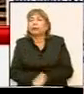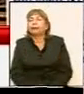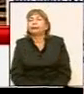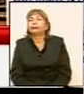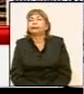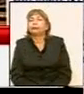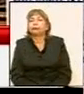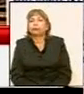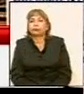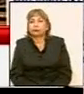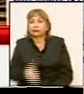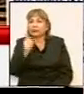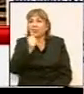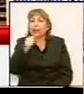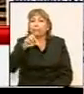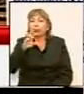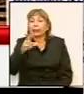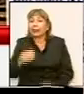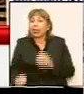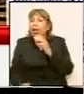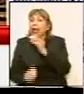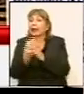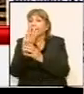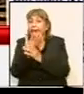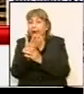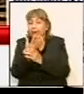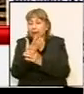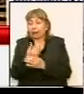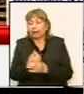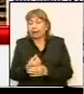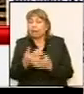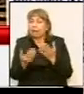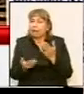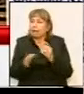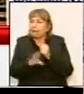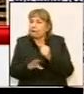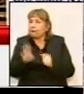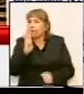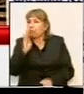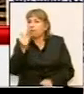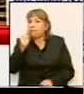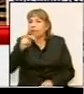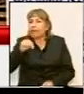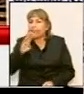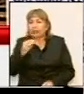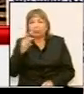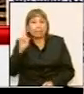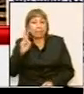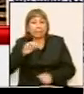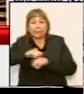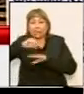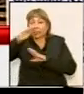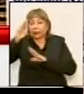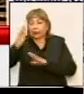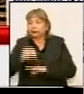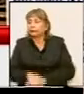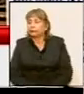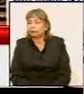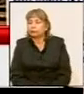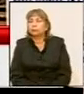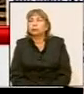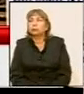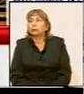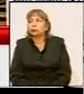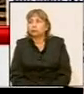básicamente Apurímac y Arequipa, básicamente Bambas, ampliación de Cerro Verde. ¿Ya? En otras